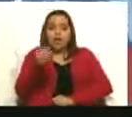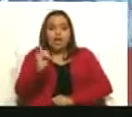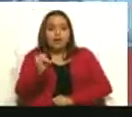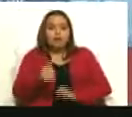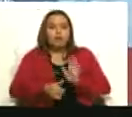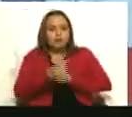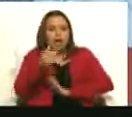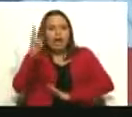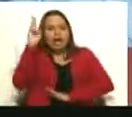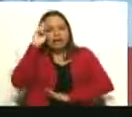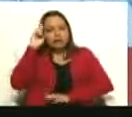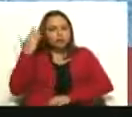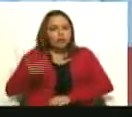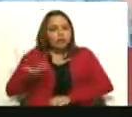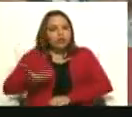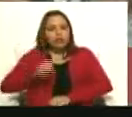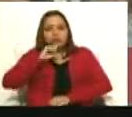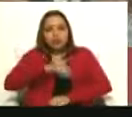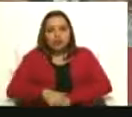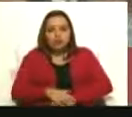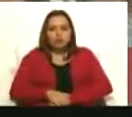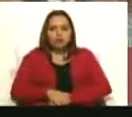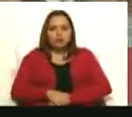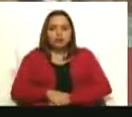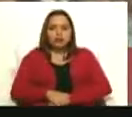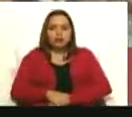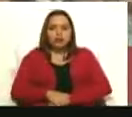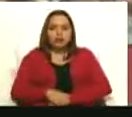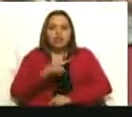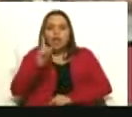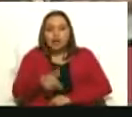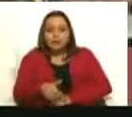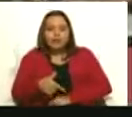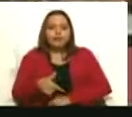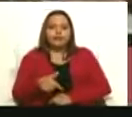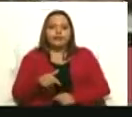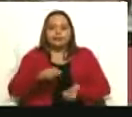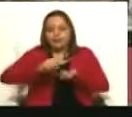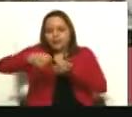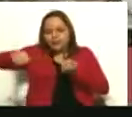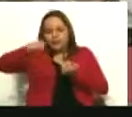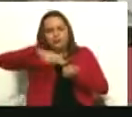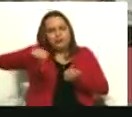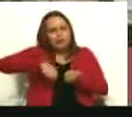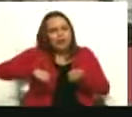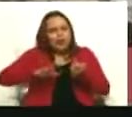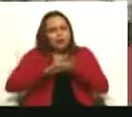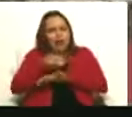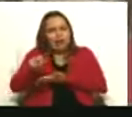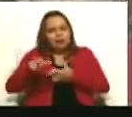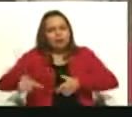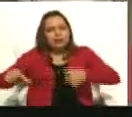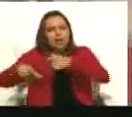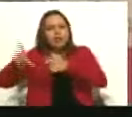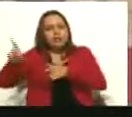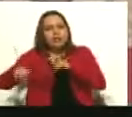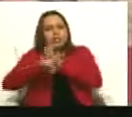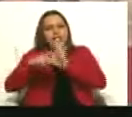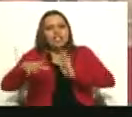que razones históricas, títulos sobre ese territorio, derechos históricos, desde